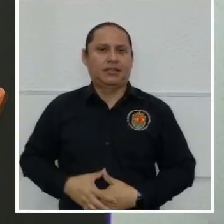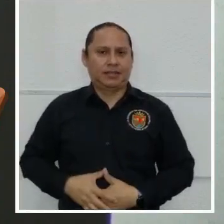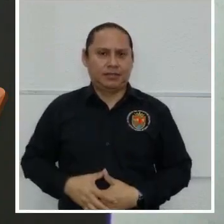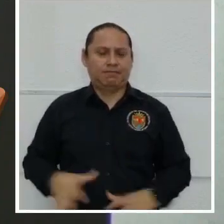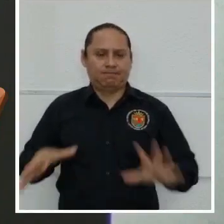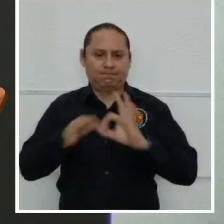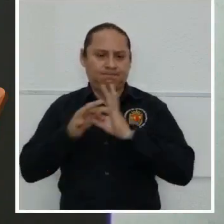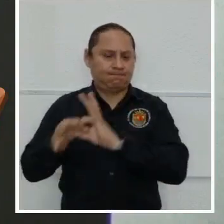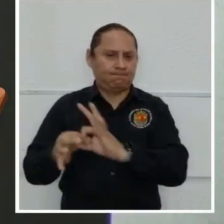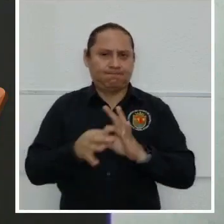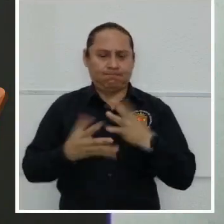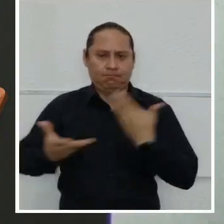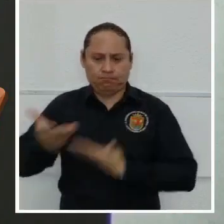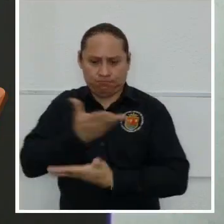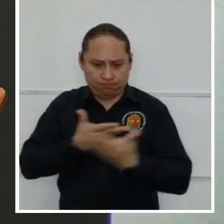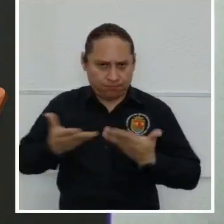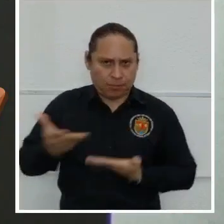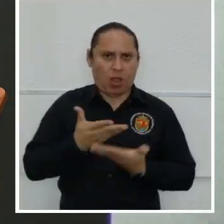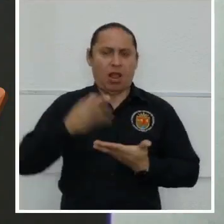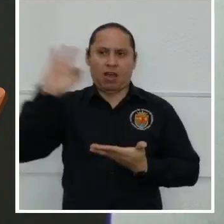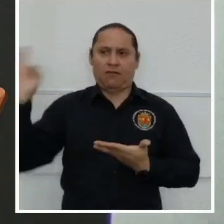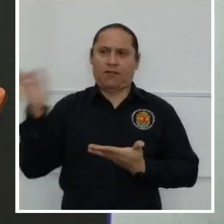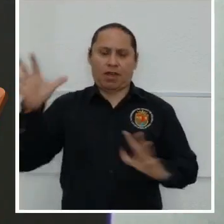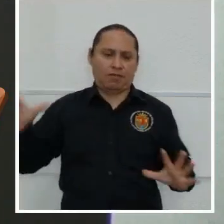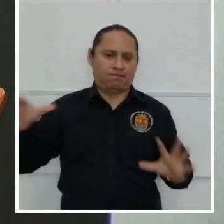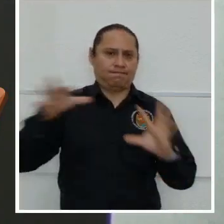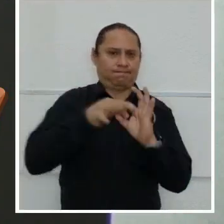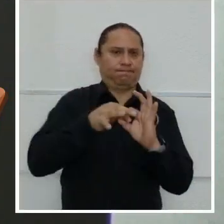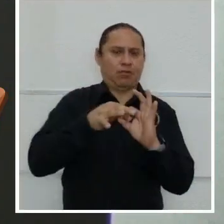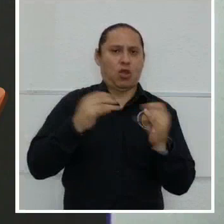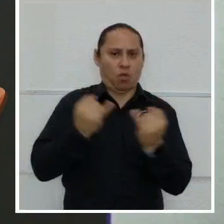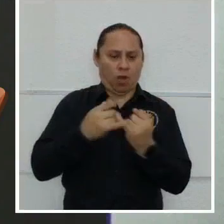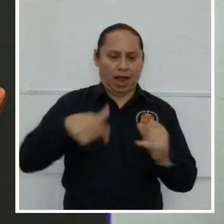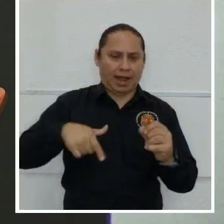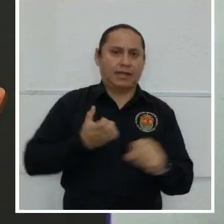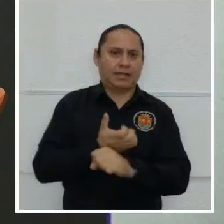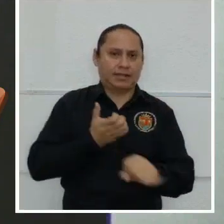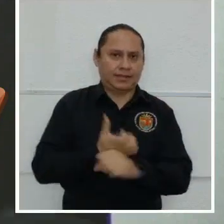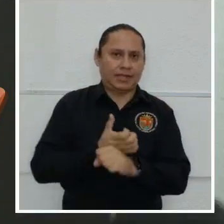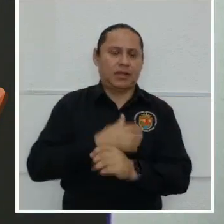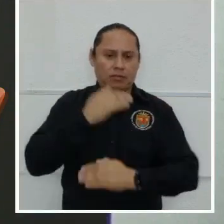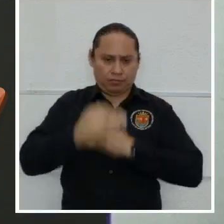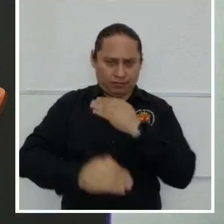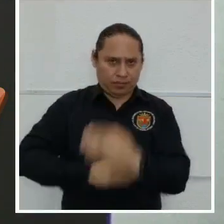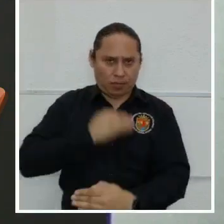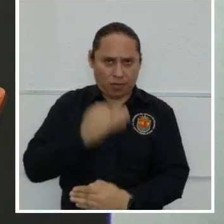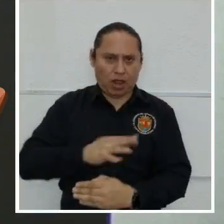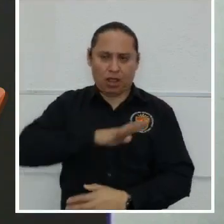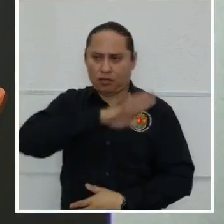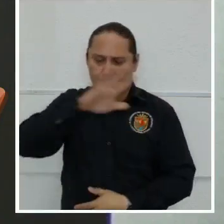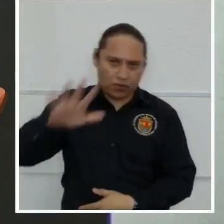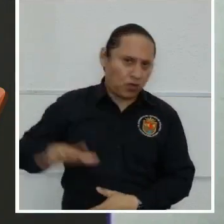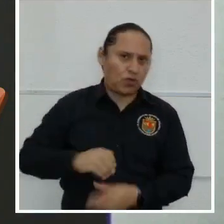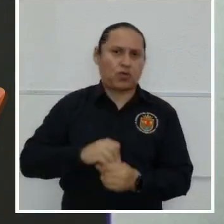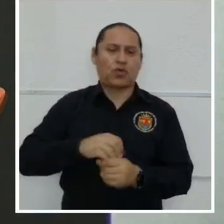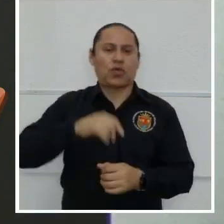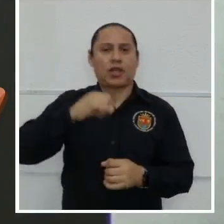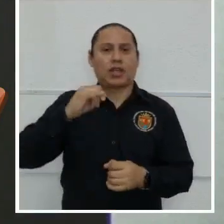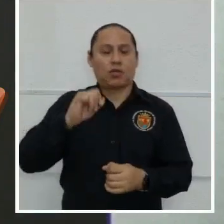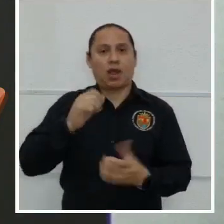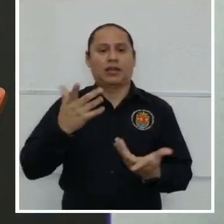armonizamos nuestra legislación local con la federal y sin duda es un gran avance en toda la legislación, puesto que